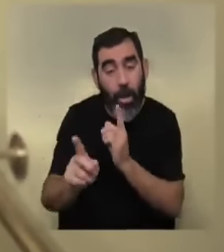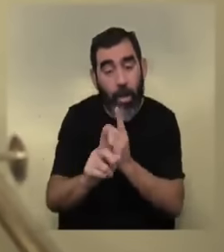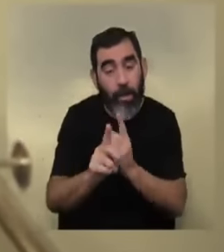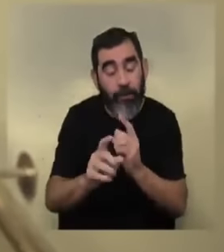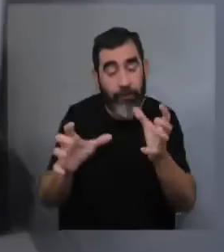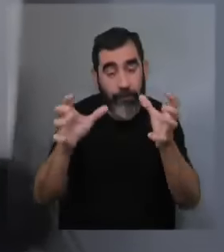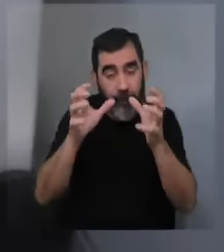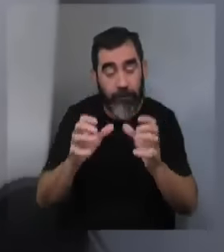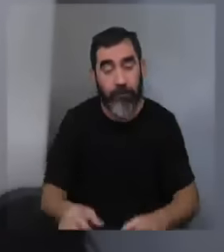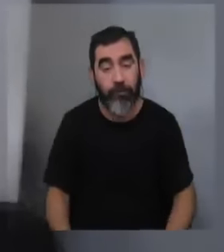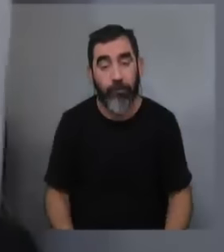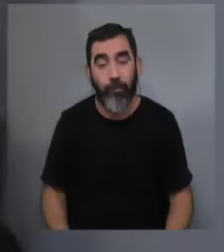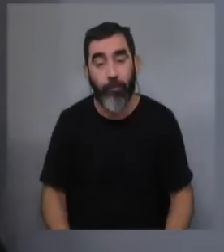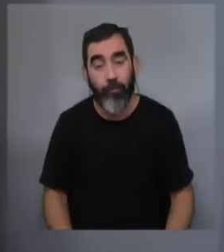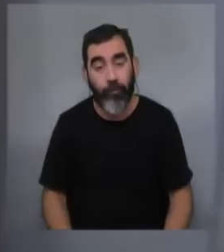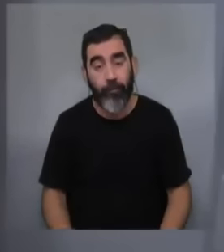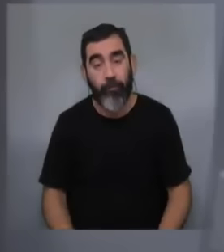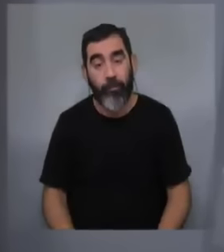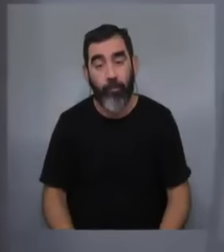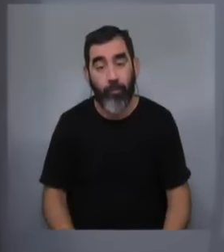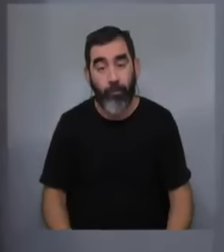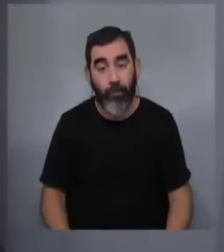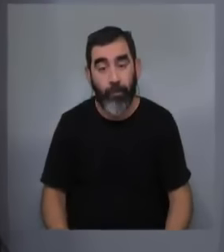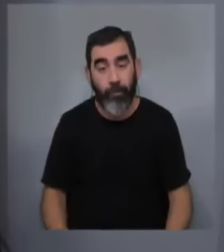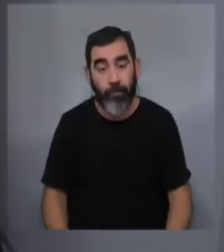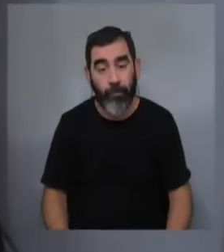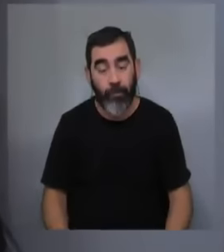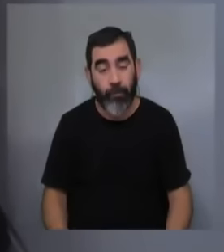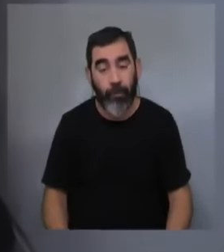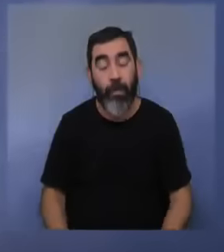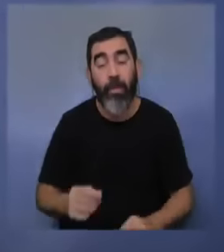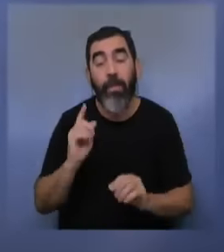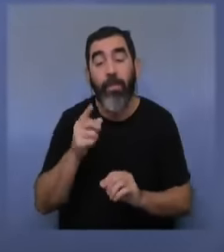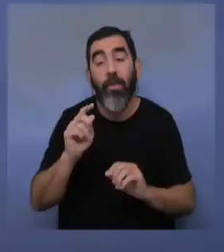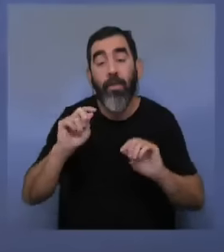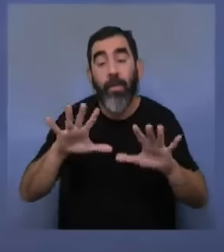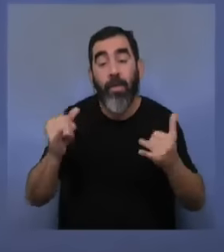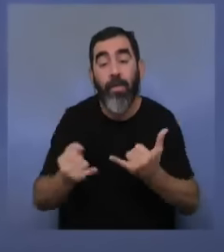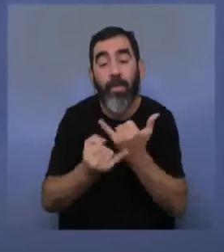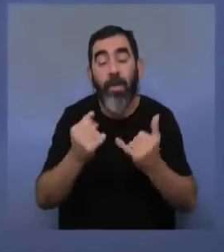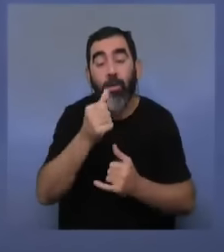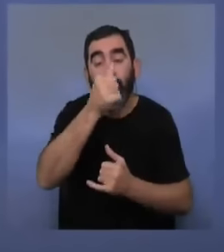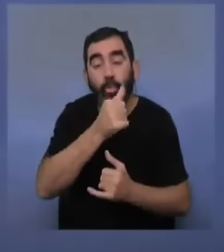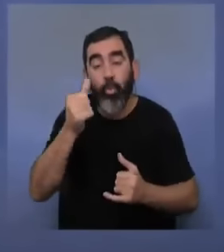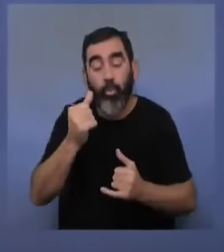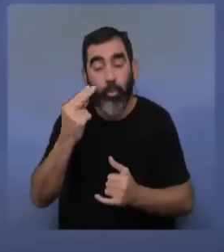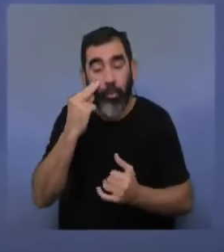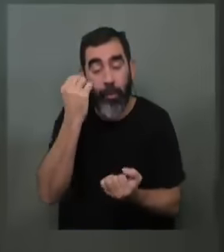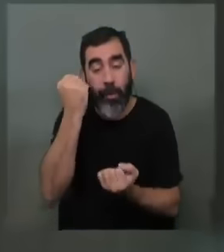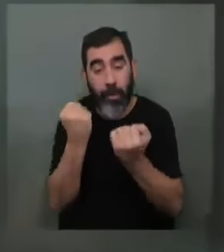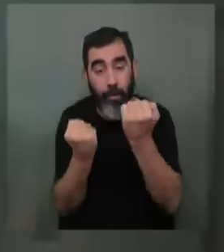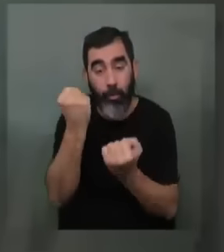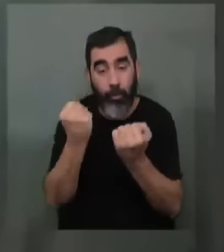alto Según dice la ordenanza del ministerio mandata que en un plazo de 10 días solucione la situación de desequilibrio económico